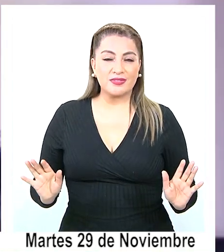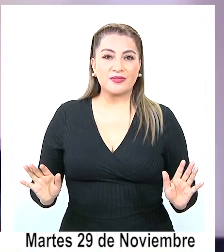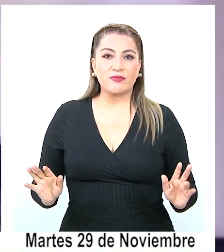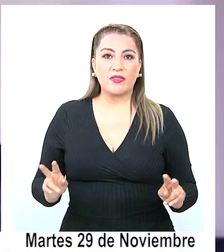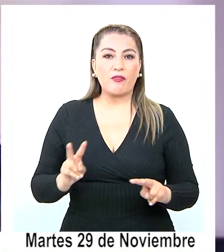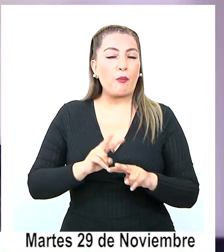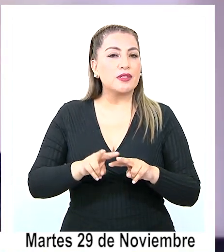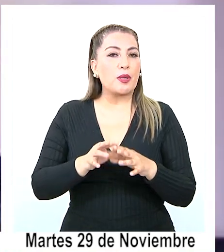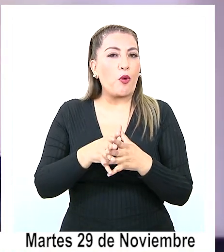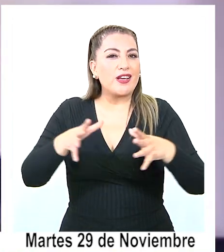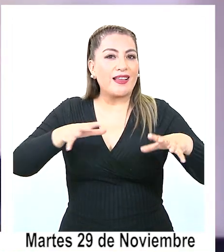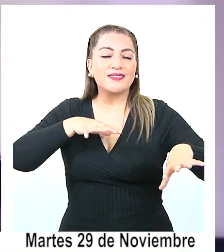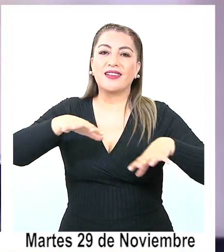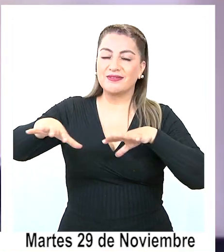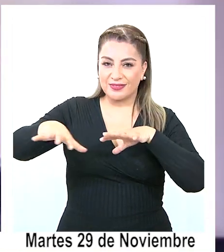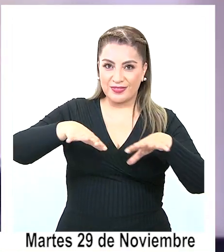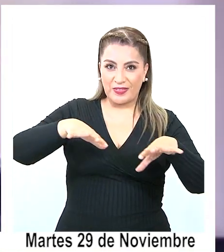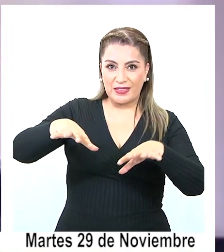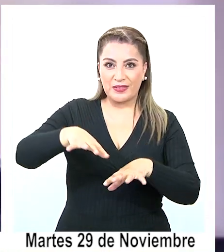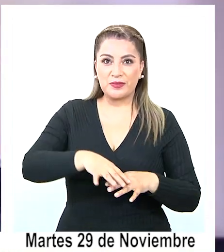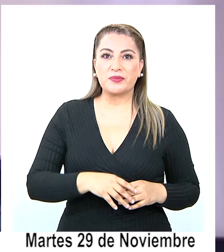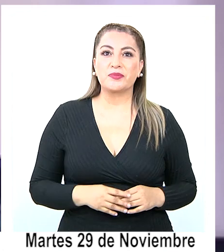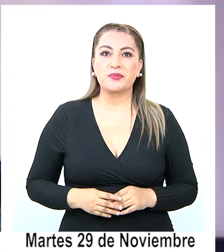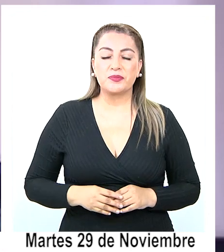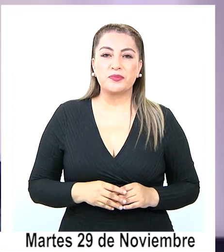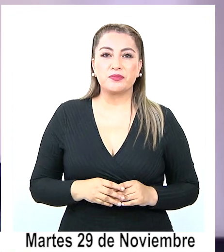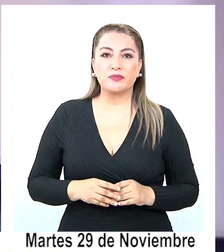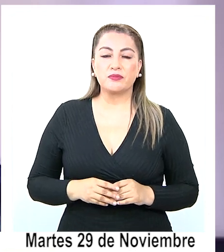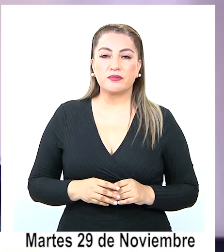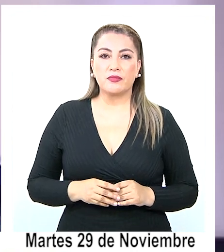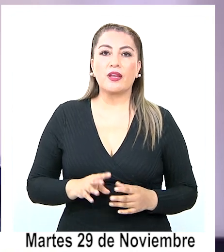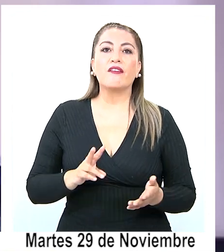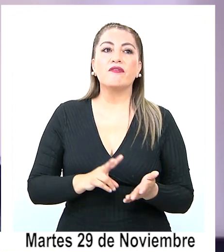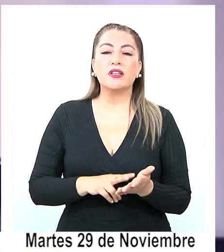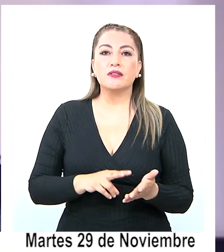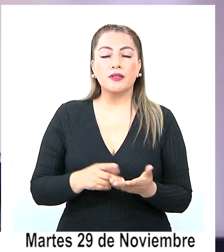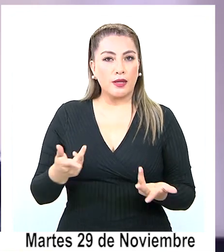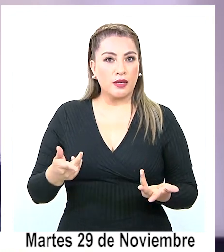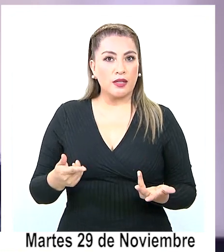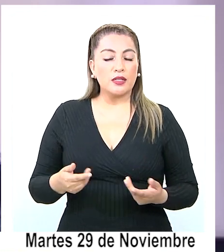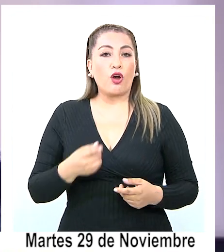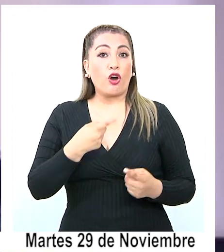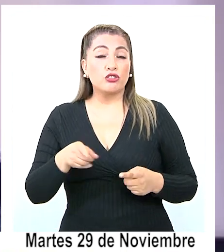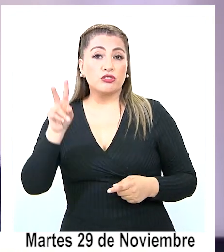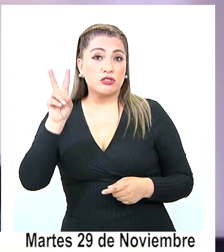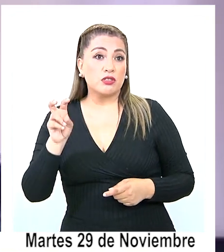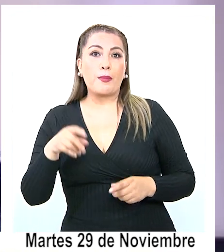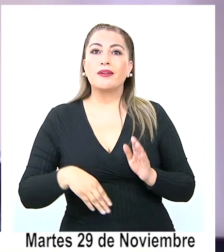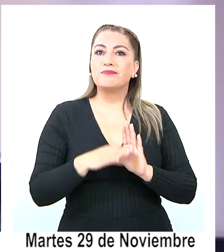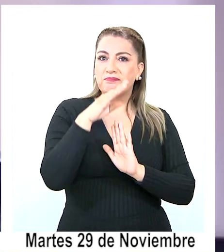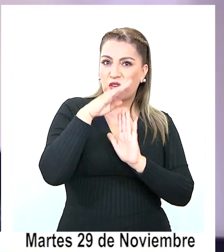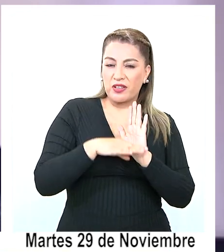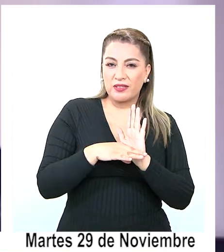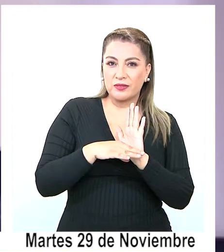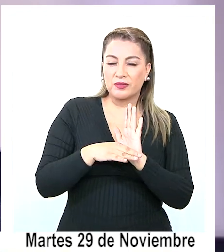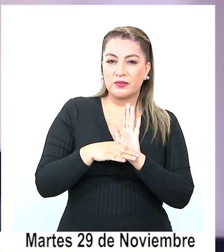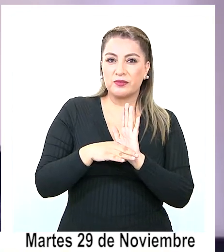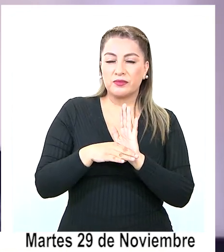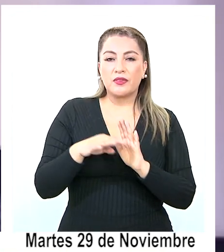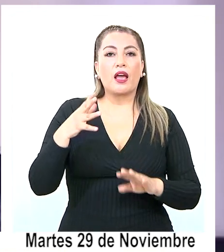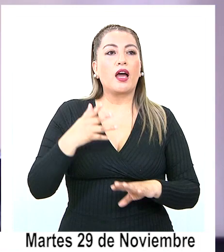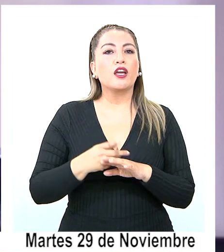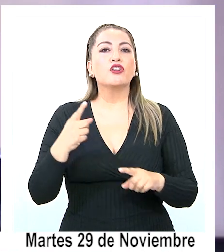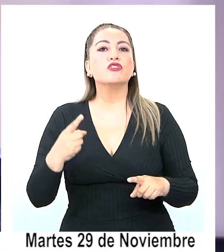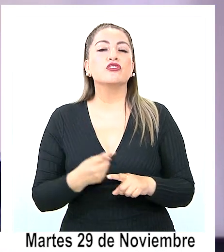grandes eventos son una instancia como te decía muy familiar así que por supuesto la destaco y lo otro es bueno la programación o sea tenemos